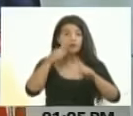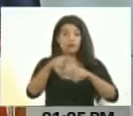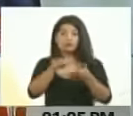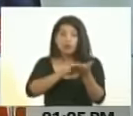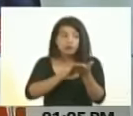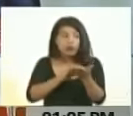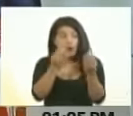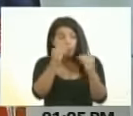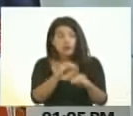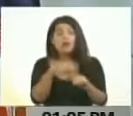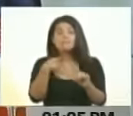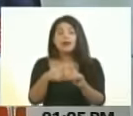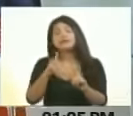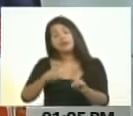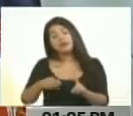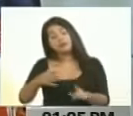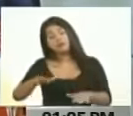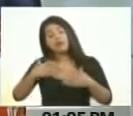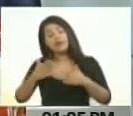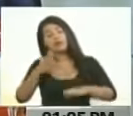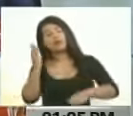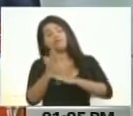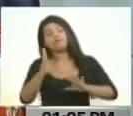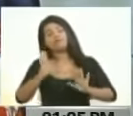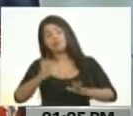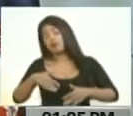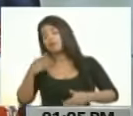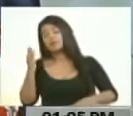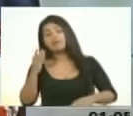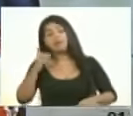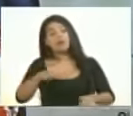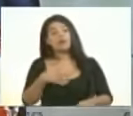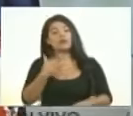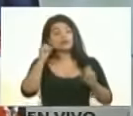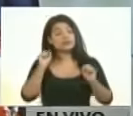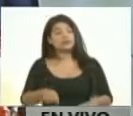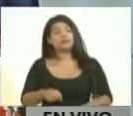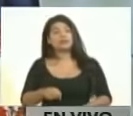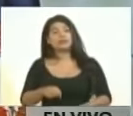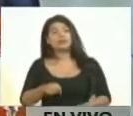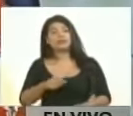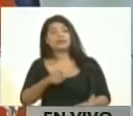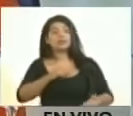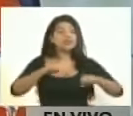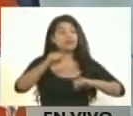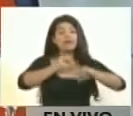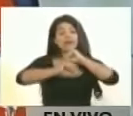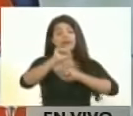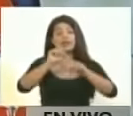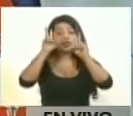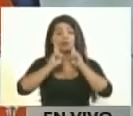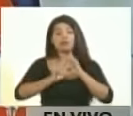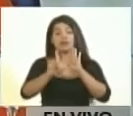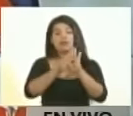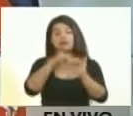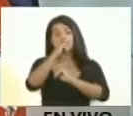mismo tiempo se reserva las acciones que le competen para defender la legalidad internacional.